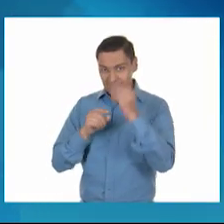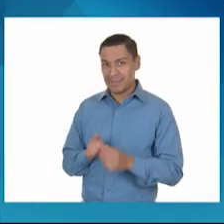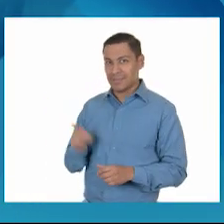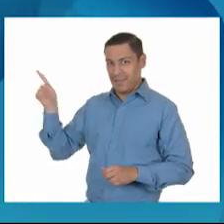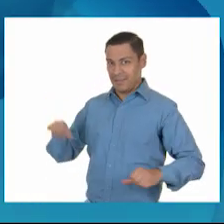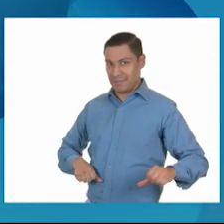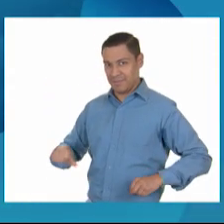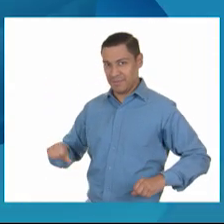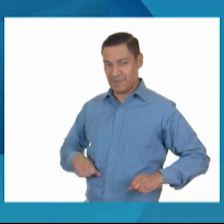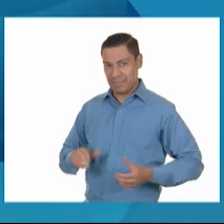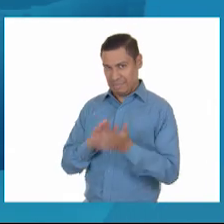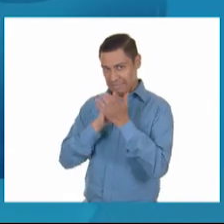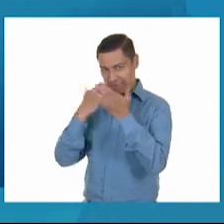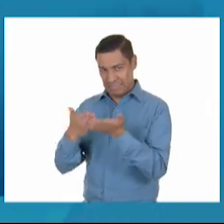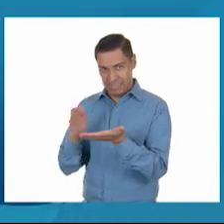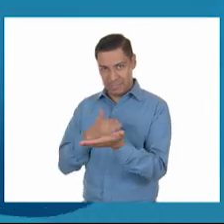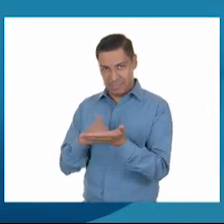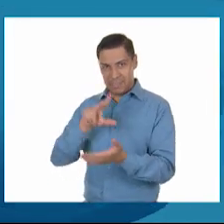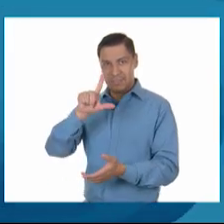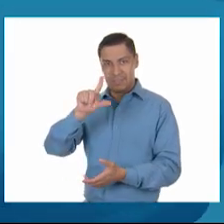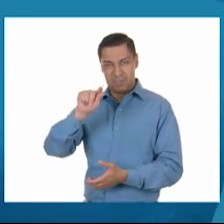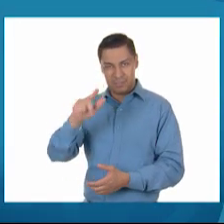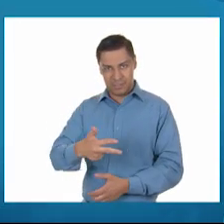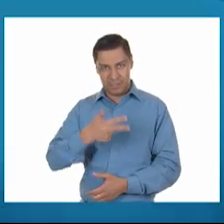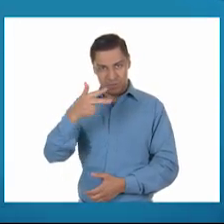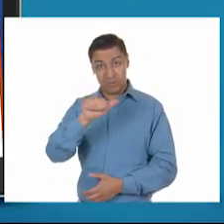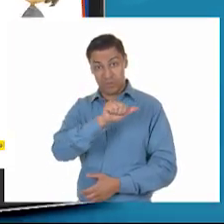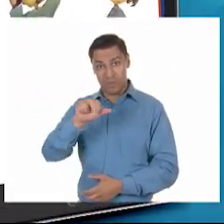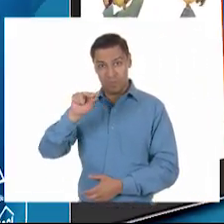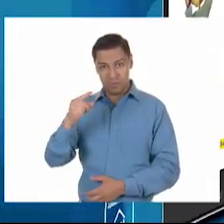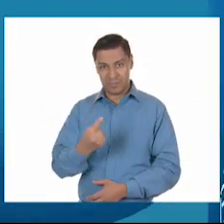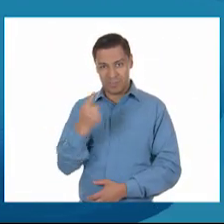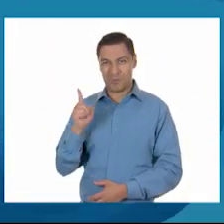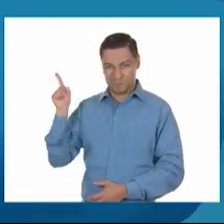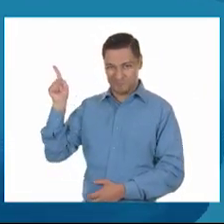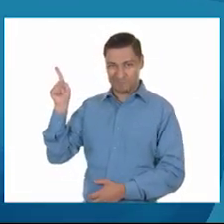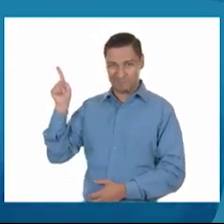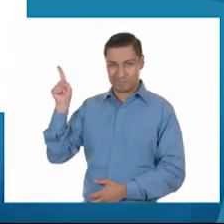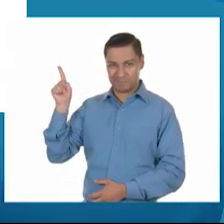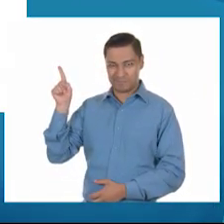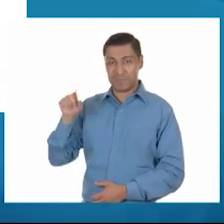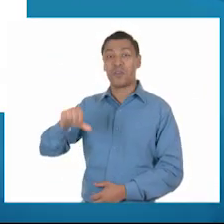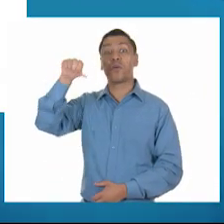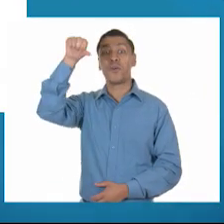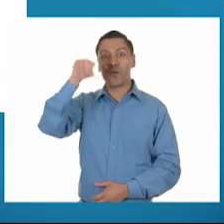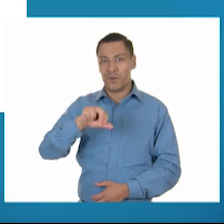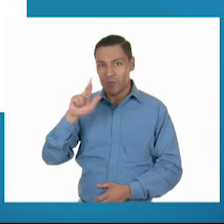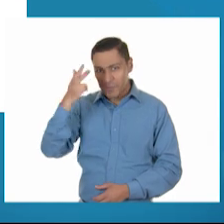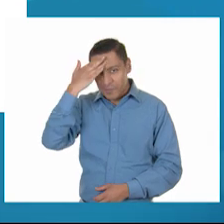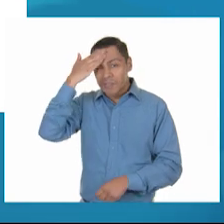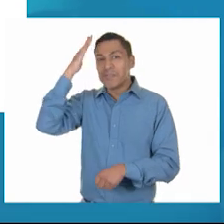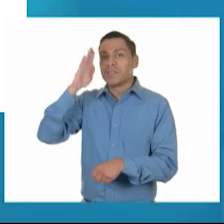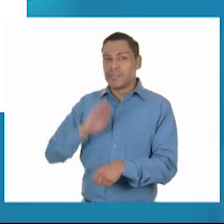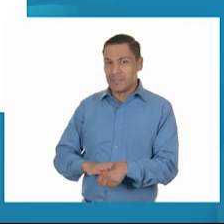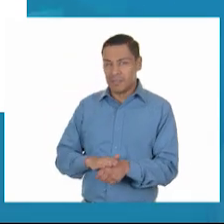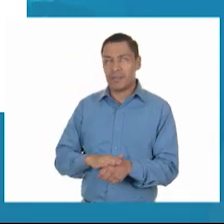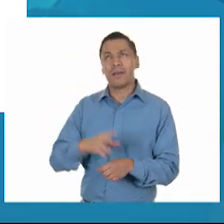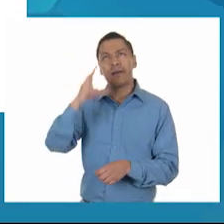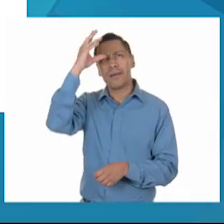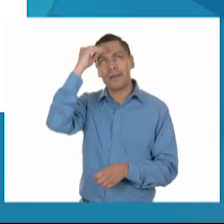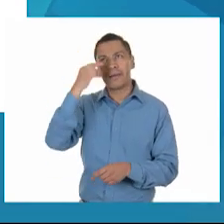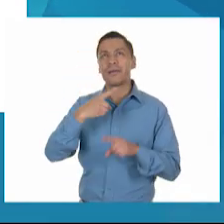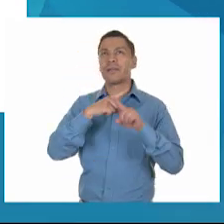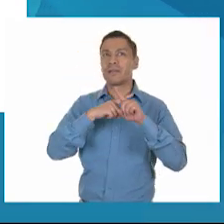corresponde a las páginas 78 a la 81 de su libro de texto. Y el día de hoy, recuerden, distinguimos